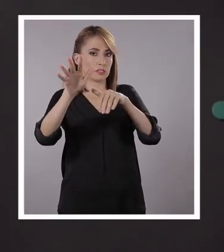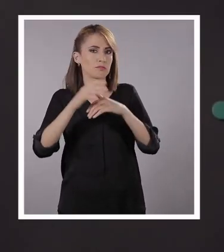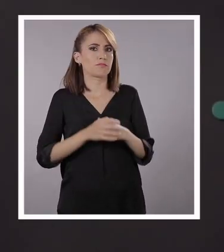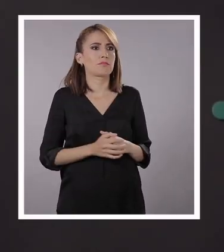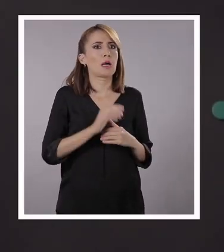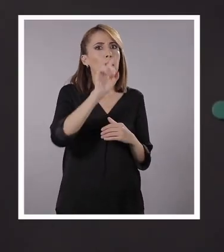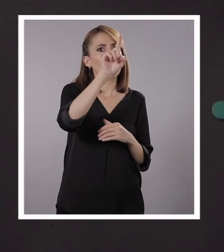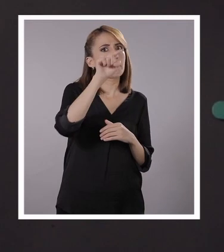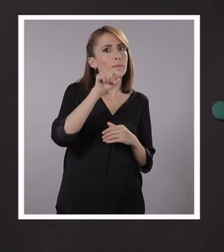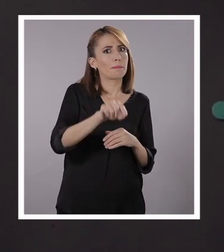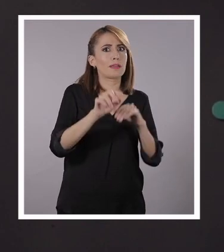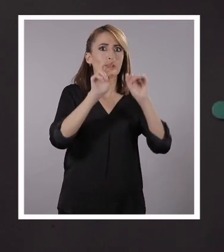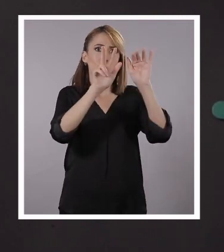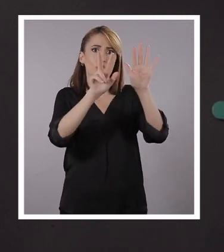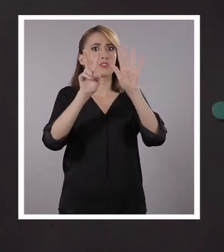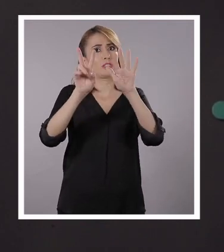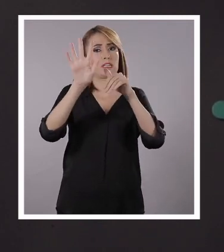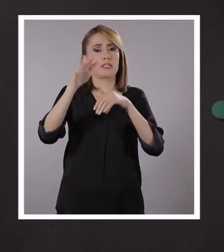375,